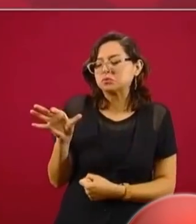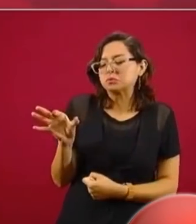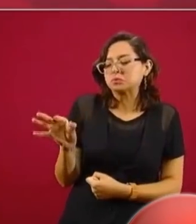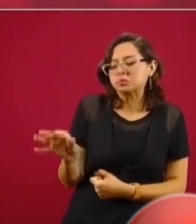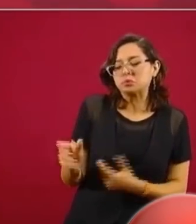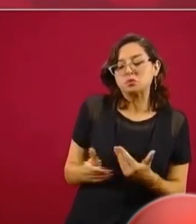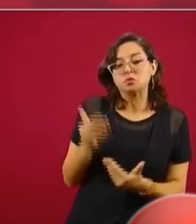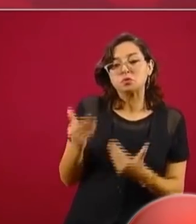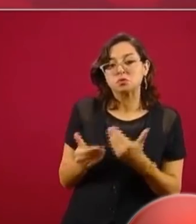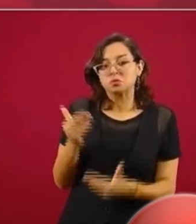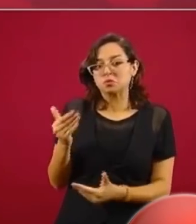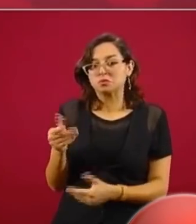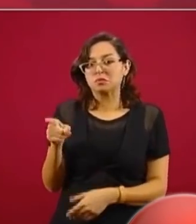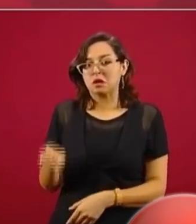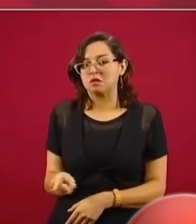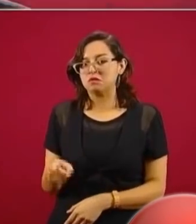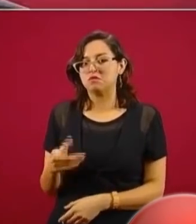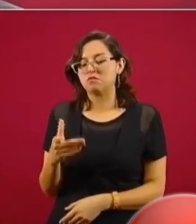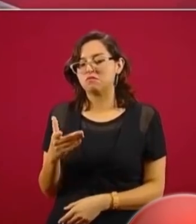dictadura,